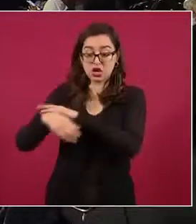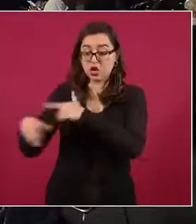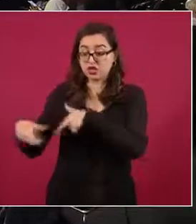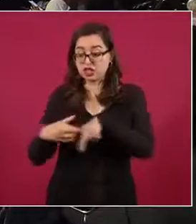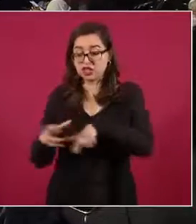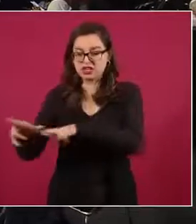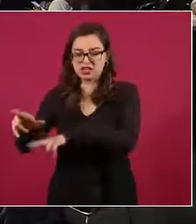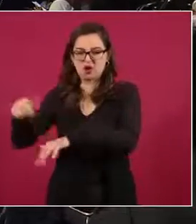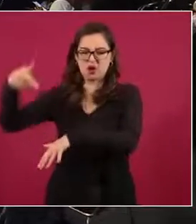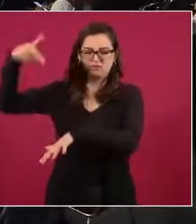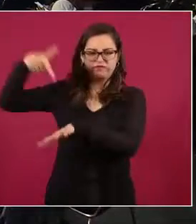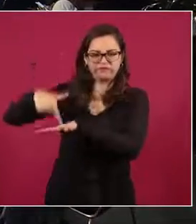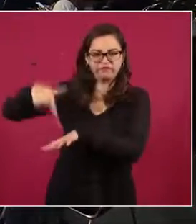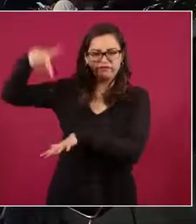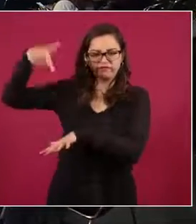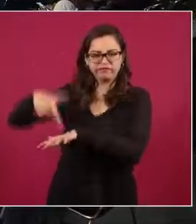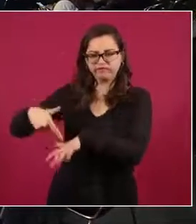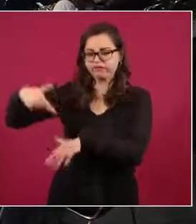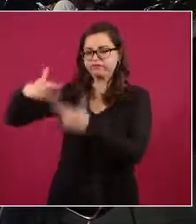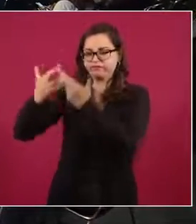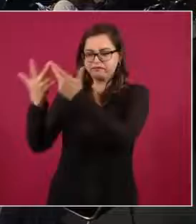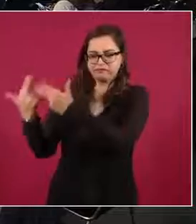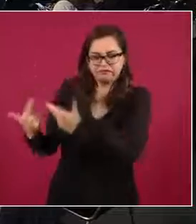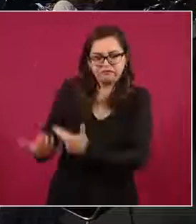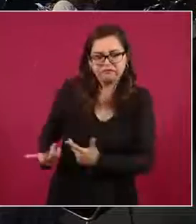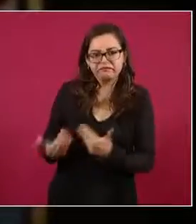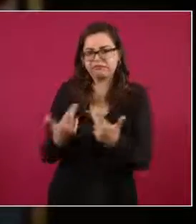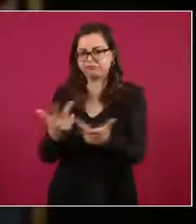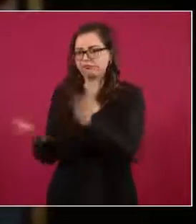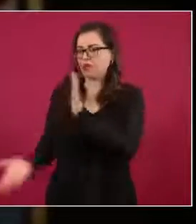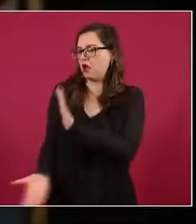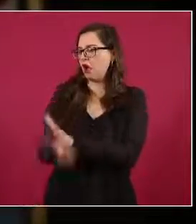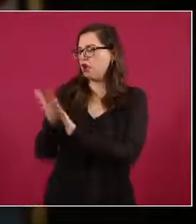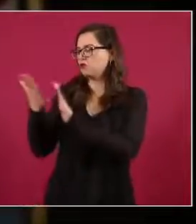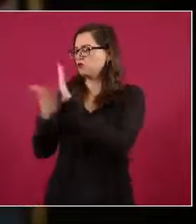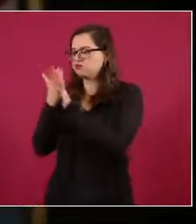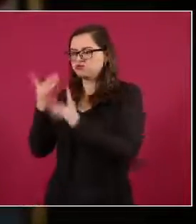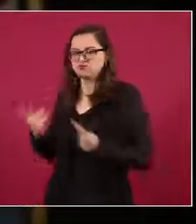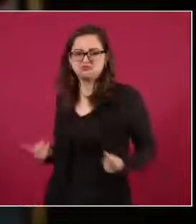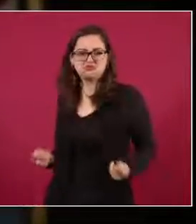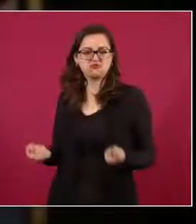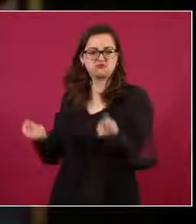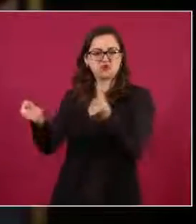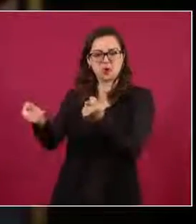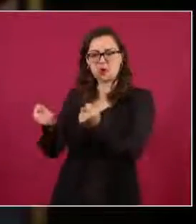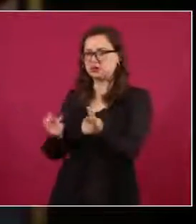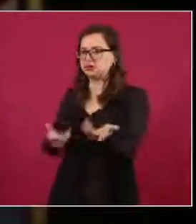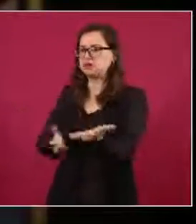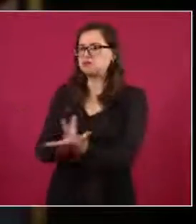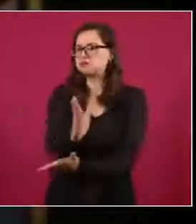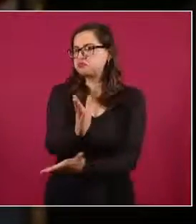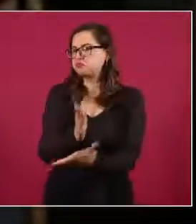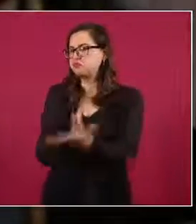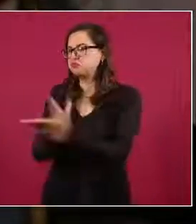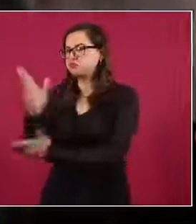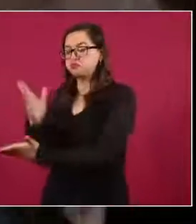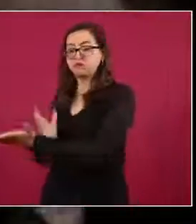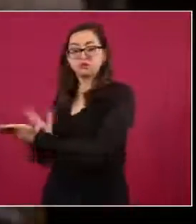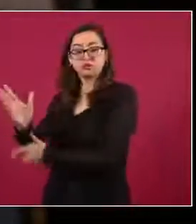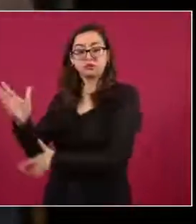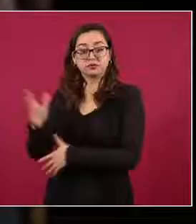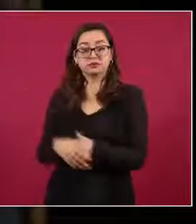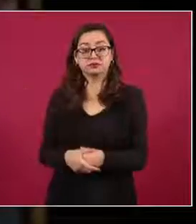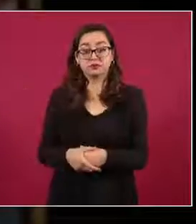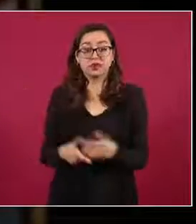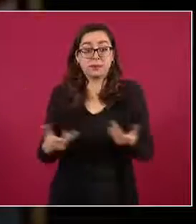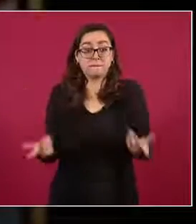ríos, bóvedas, muros, además de otras violaciones ambientales. Este grupo tiene aún vigentes las suspensiones de